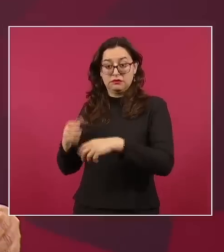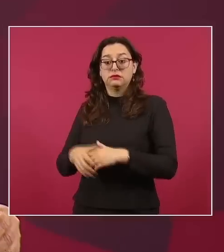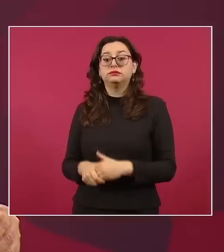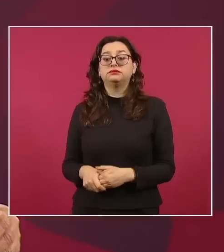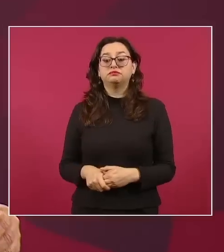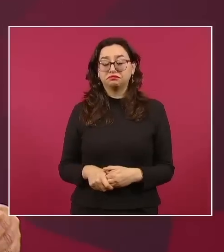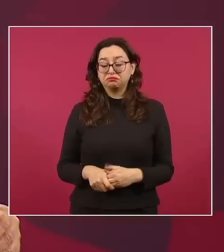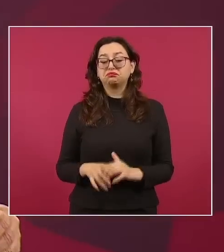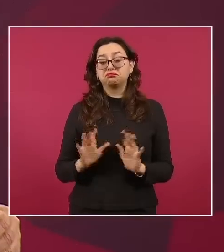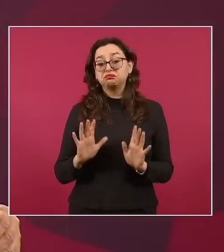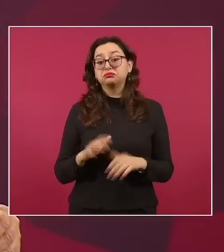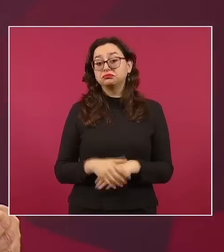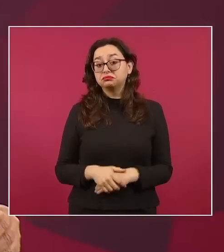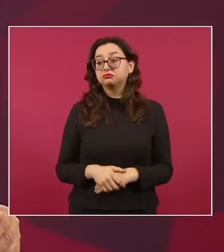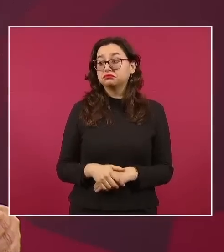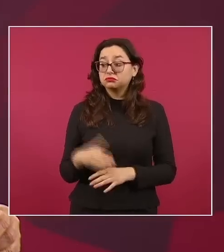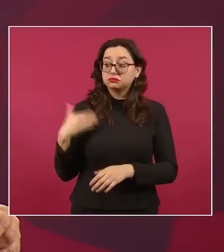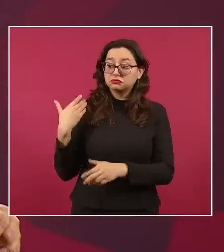se están